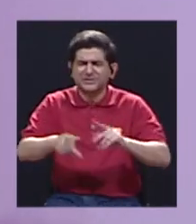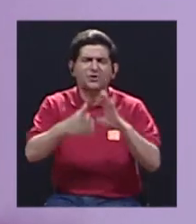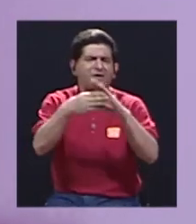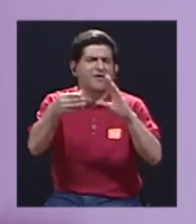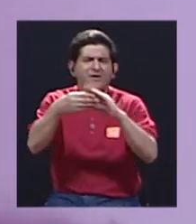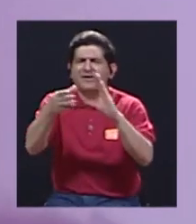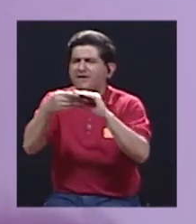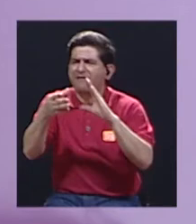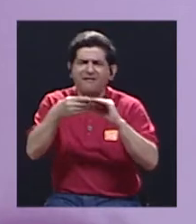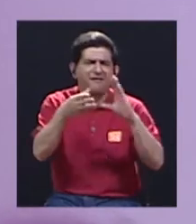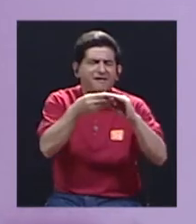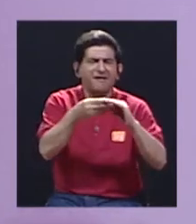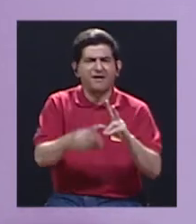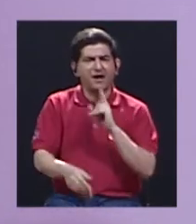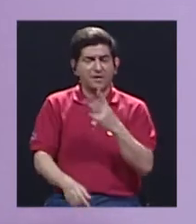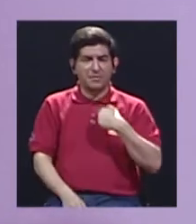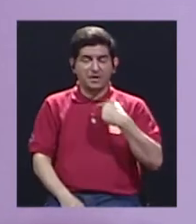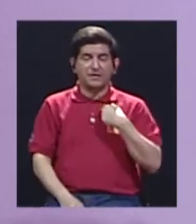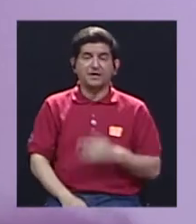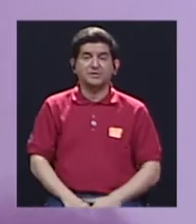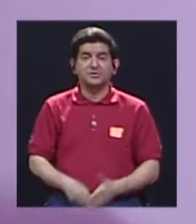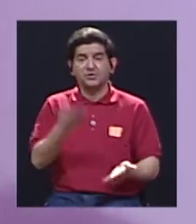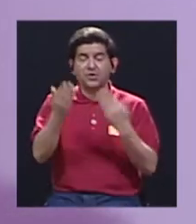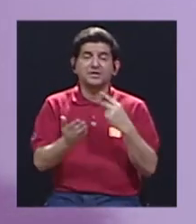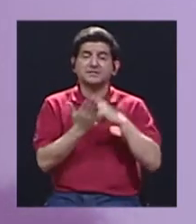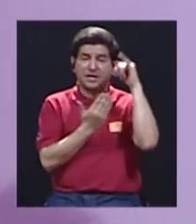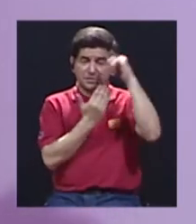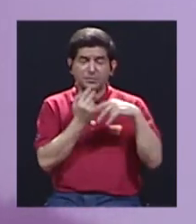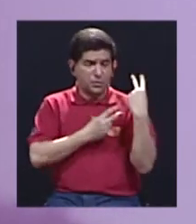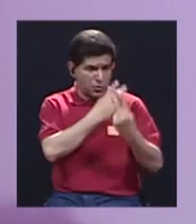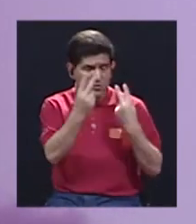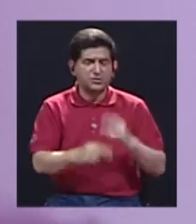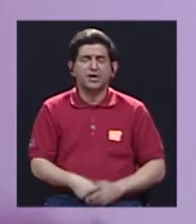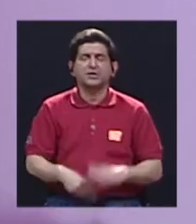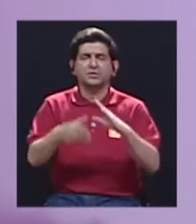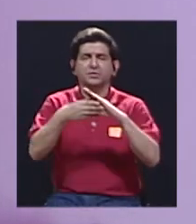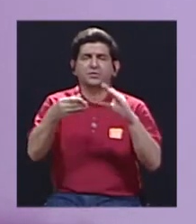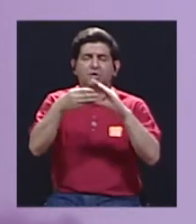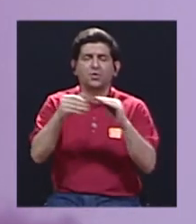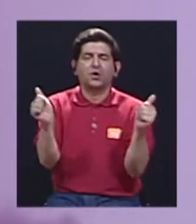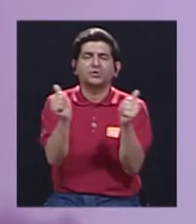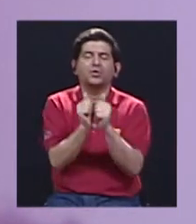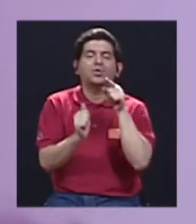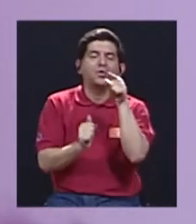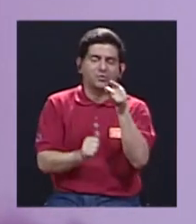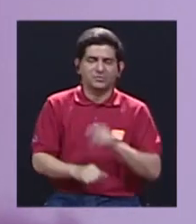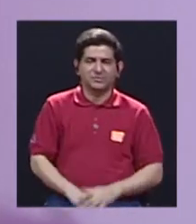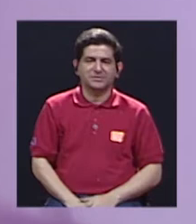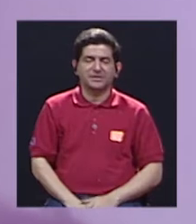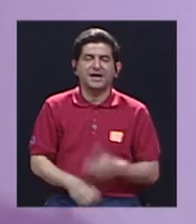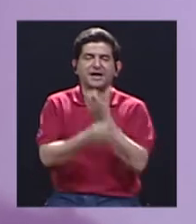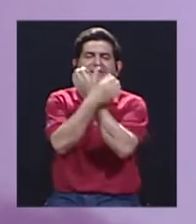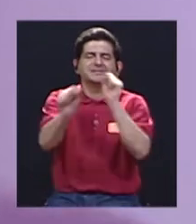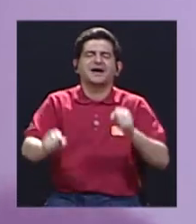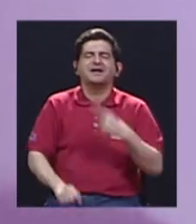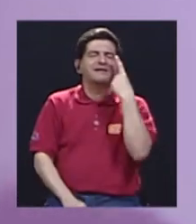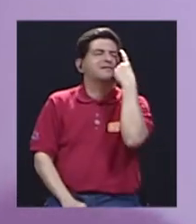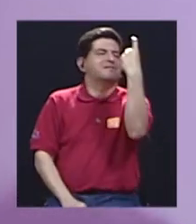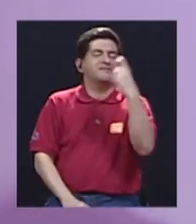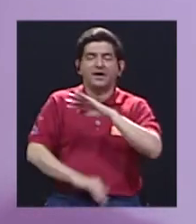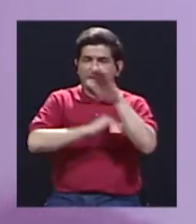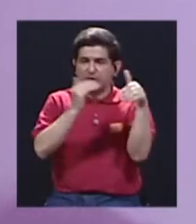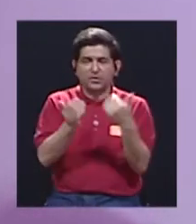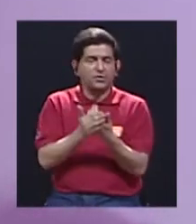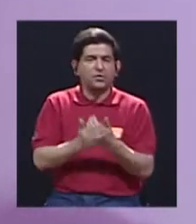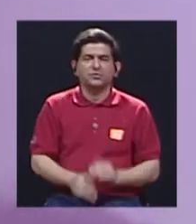cuente cuentos en realidad estoy un poco viajando con un proyecto que se llama cuento con vos salvemos la fantasía porque no